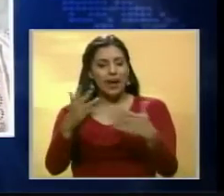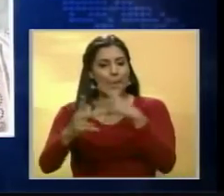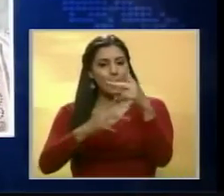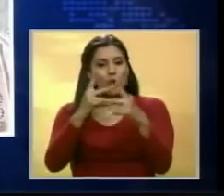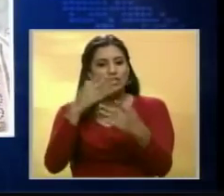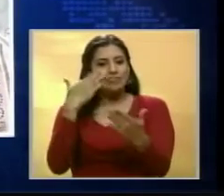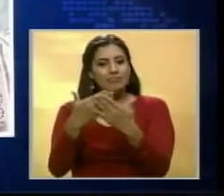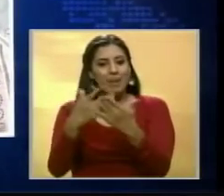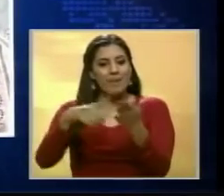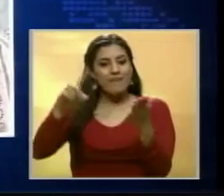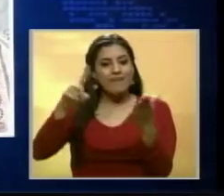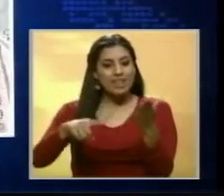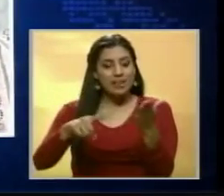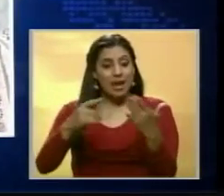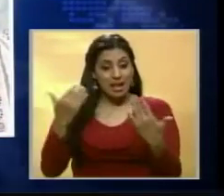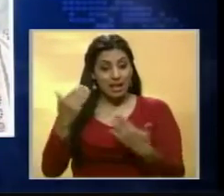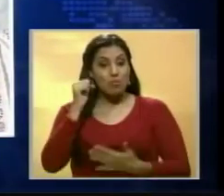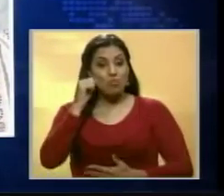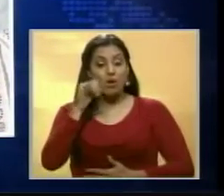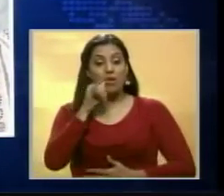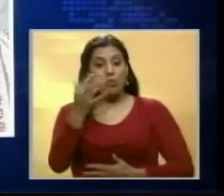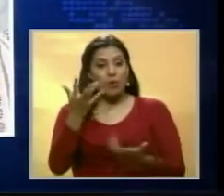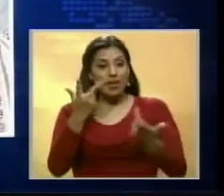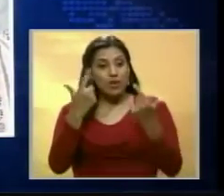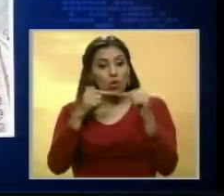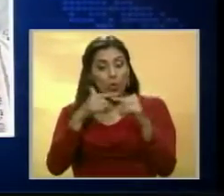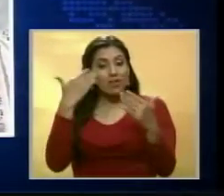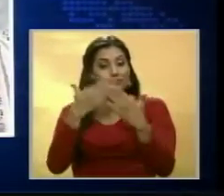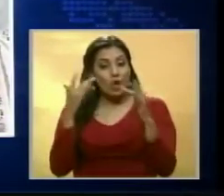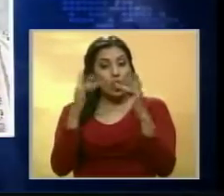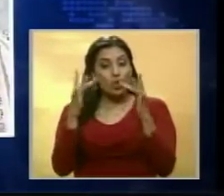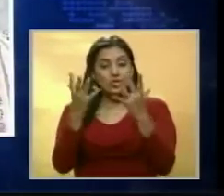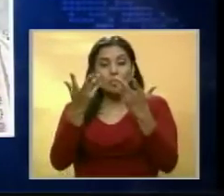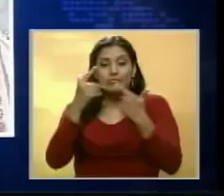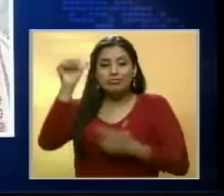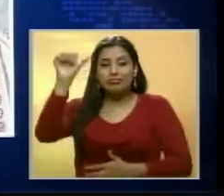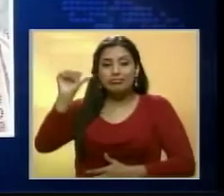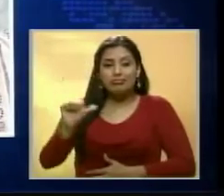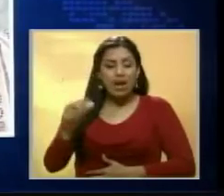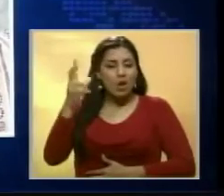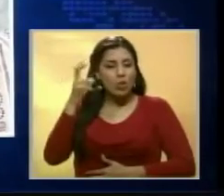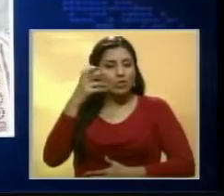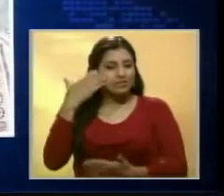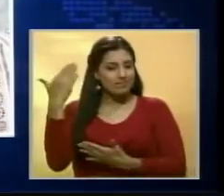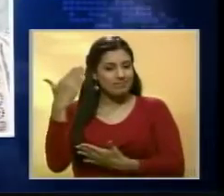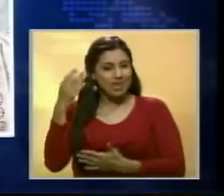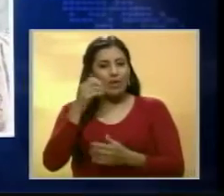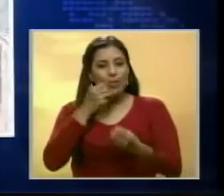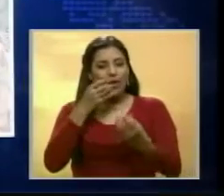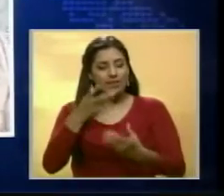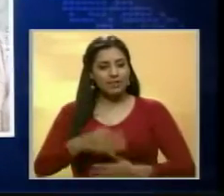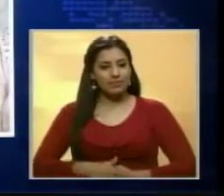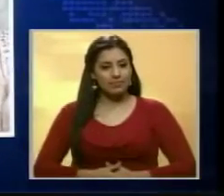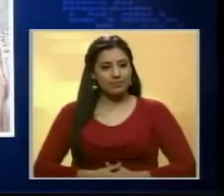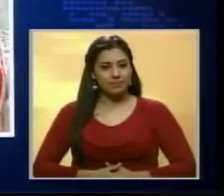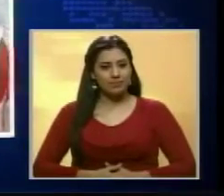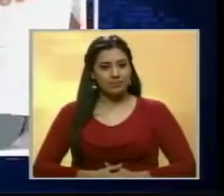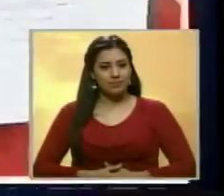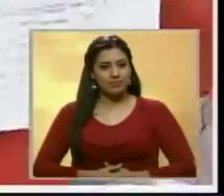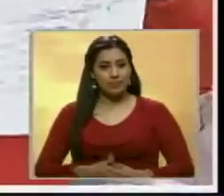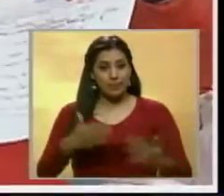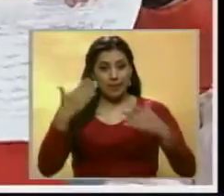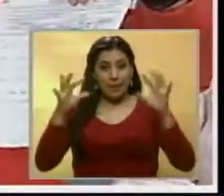proceso de validación de firmas. Milagro Zambrano se encuentra en vivo y directo y nos amplía la información. Vamos directo con las declaraciones.